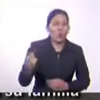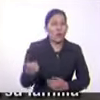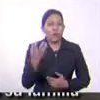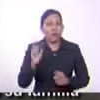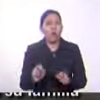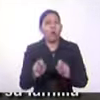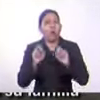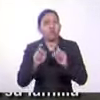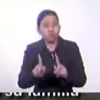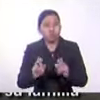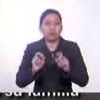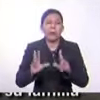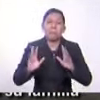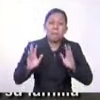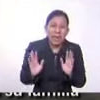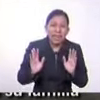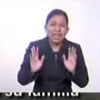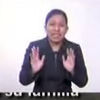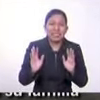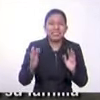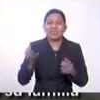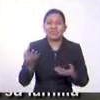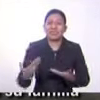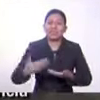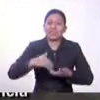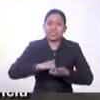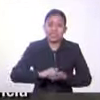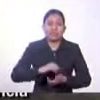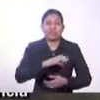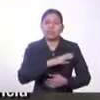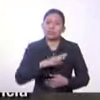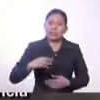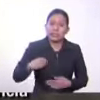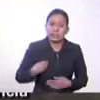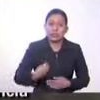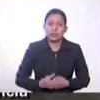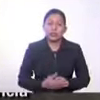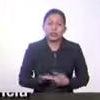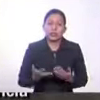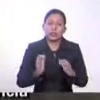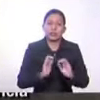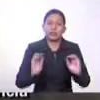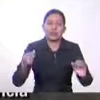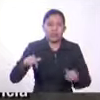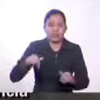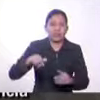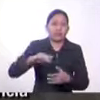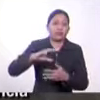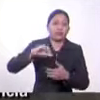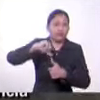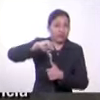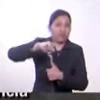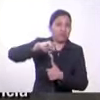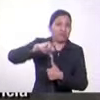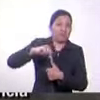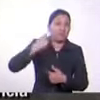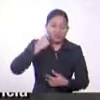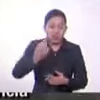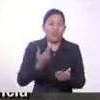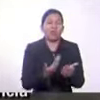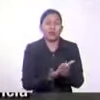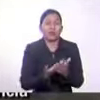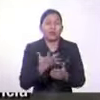pero principalmente de reunificarse con su familia. En el caso de los niños centroamericanos, tenemos evidencia que más